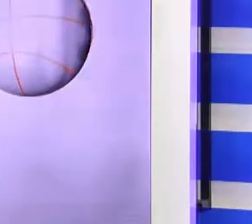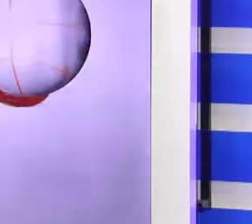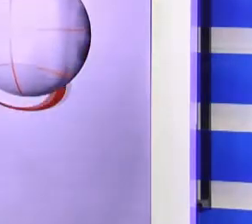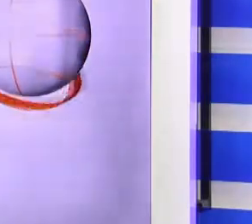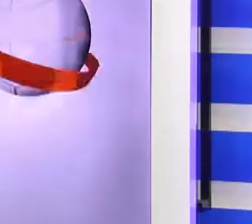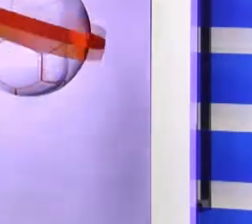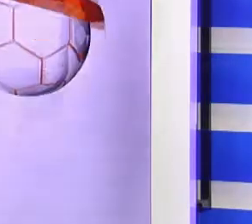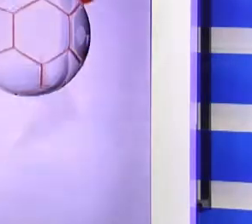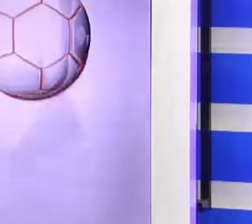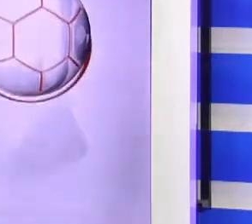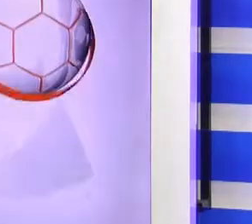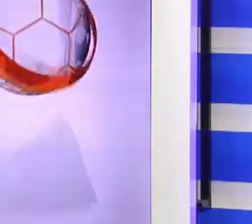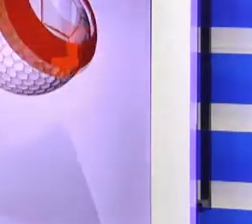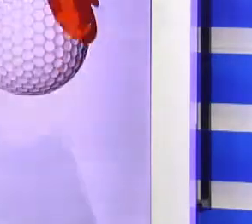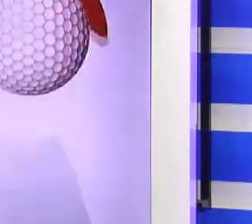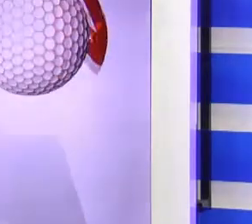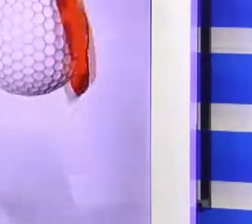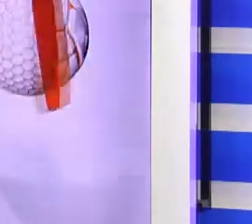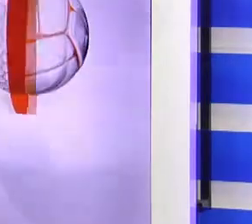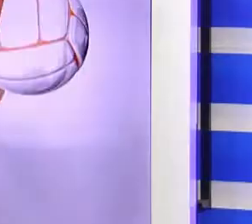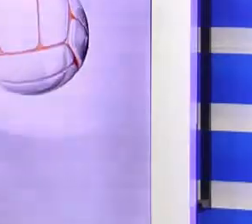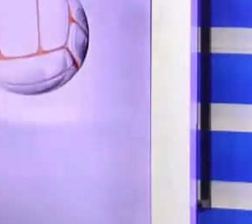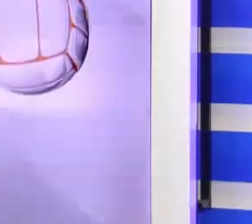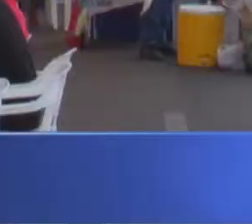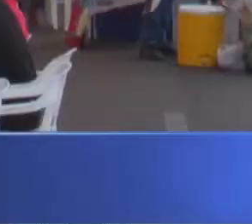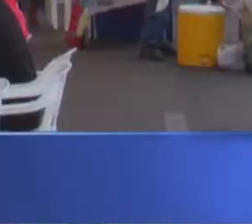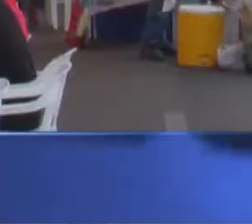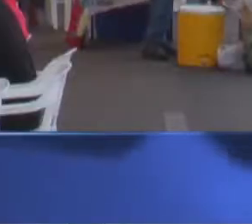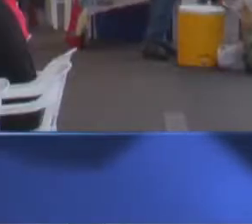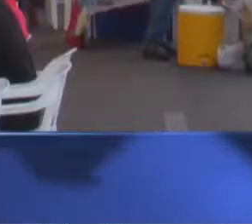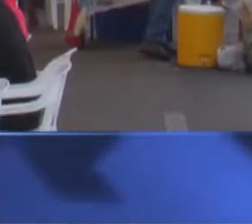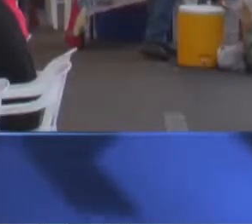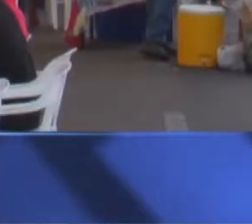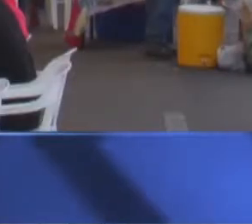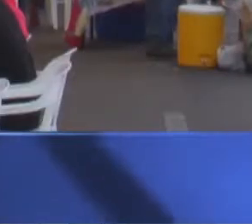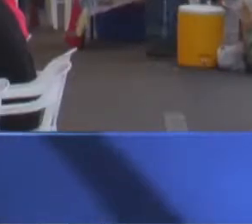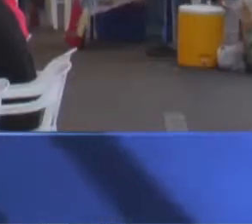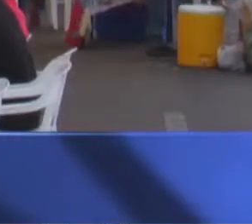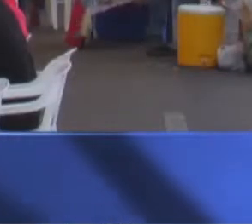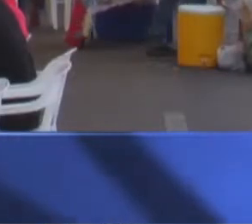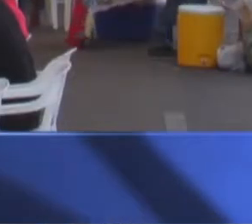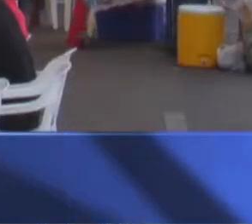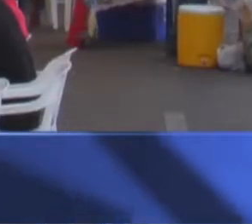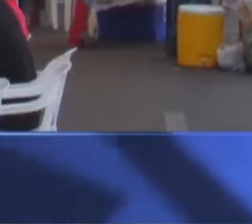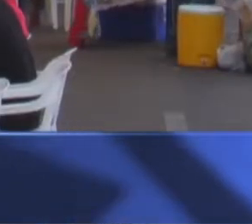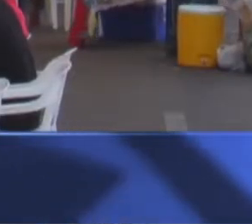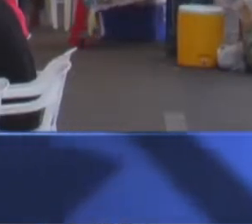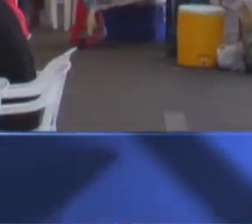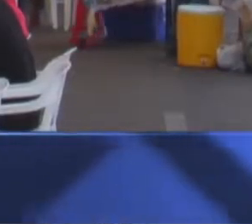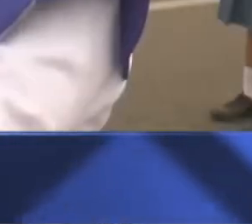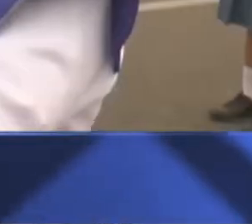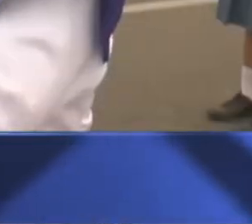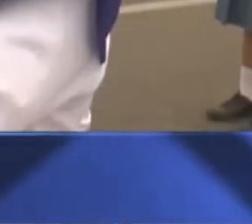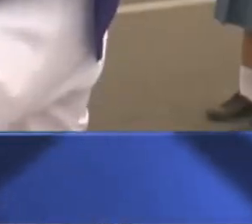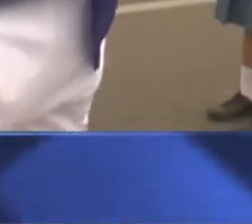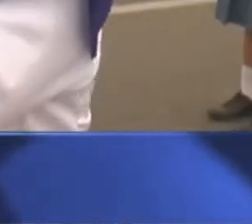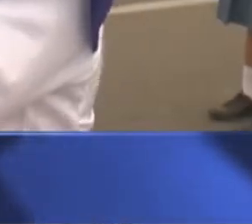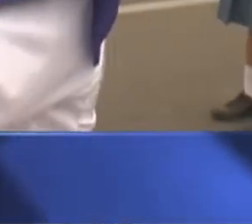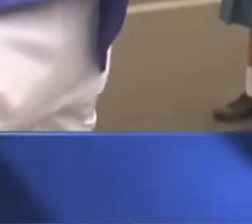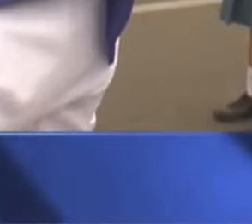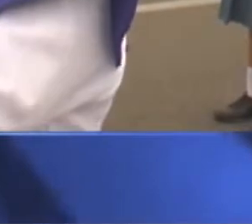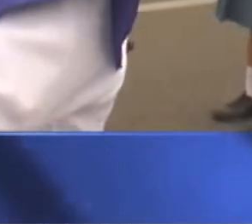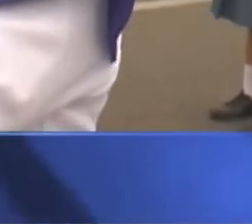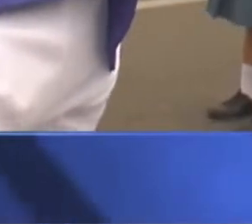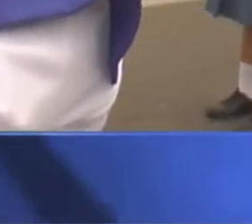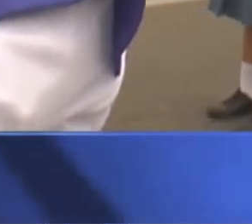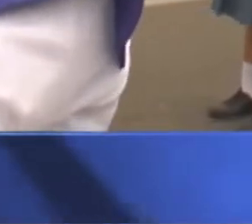Muy bien, es por el momento todo en deportes. Hacemos una pausa. Al regresar, espere detalles sobre las actividades que enmarcarán el aniversario